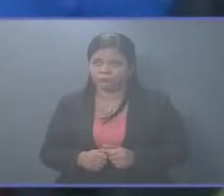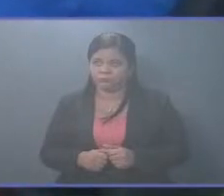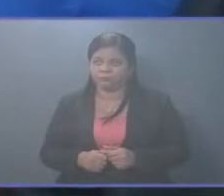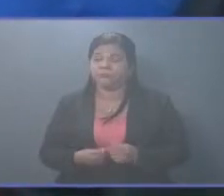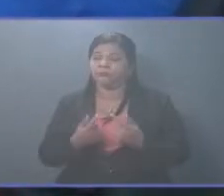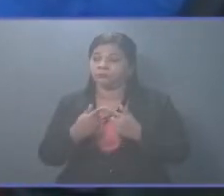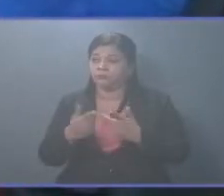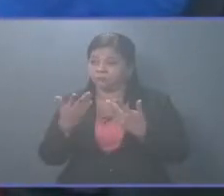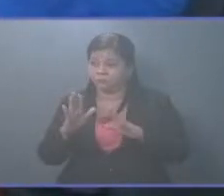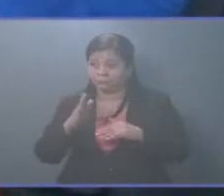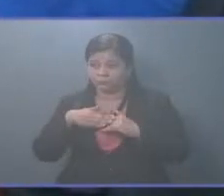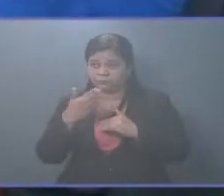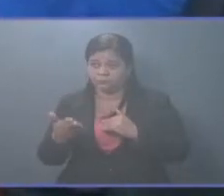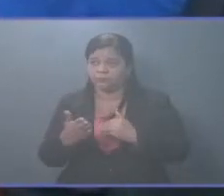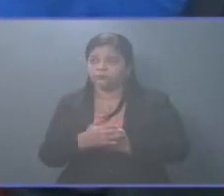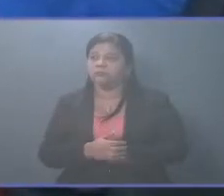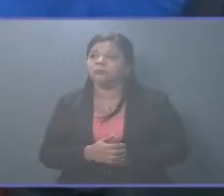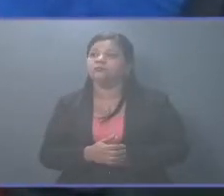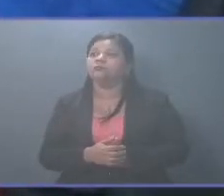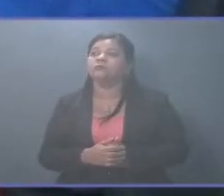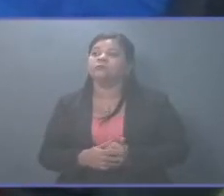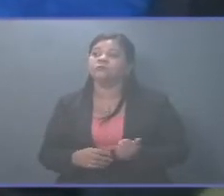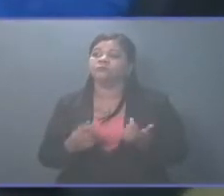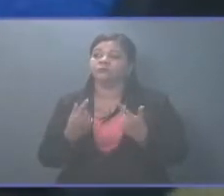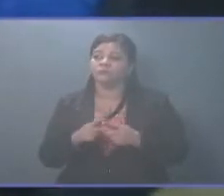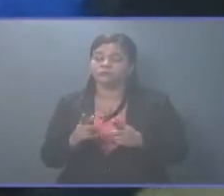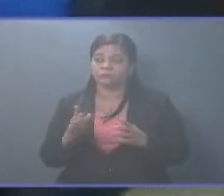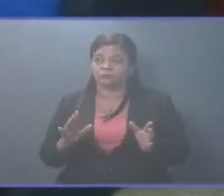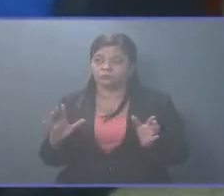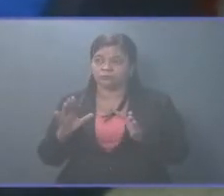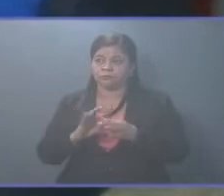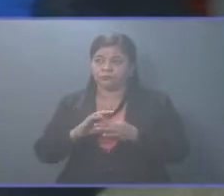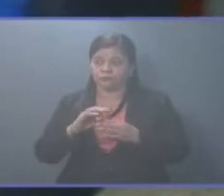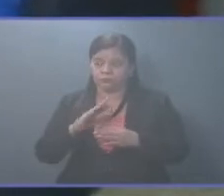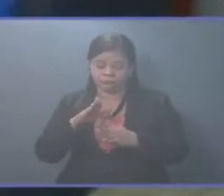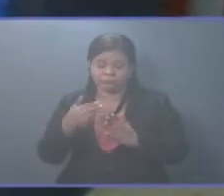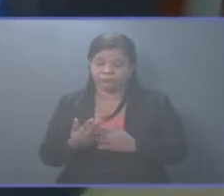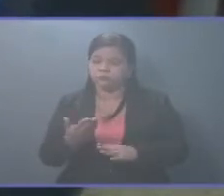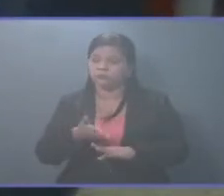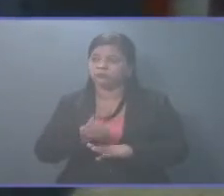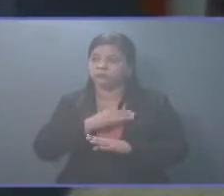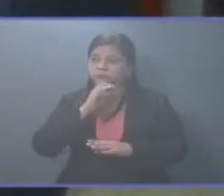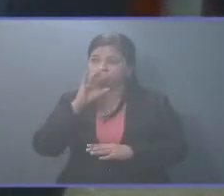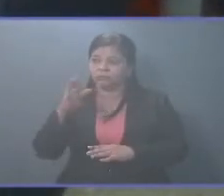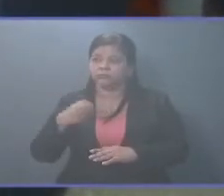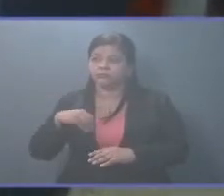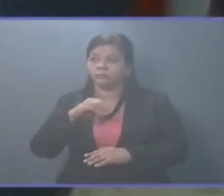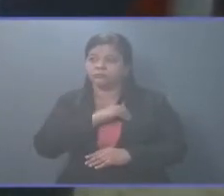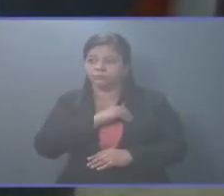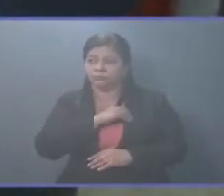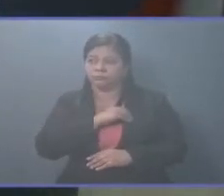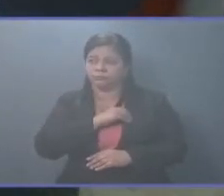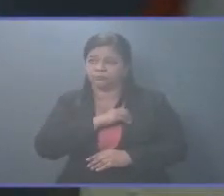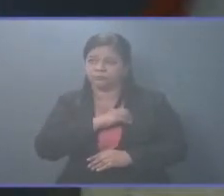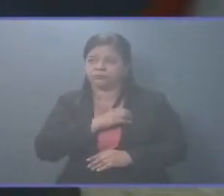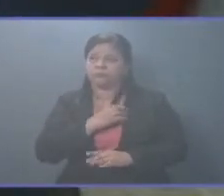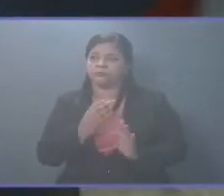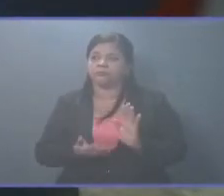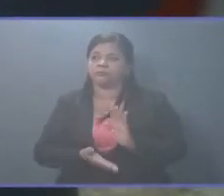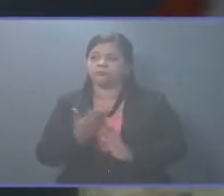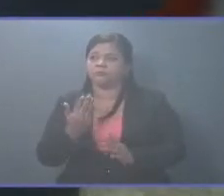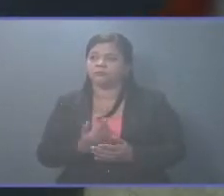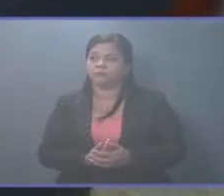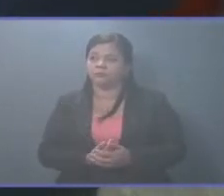y la primera parte que creo que preguntaba la doctora Rina Araujo se une con lo que pregunta el doctor. El problema del CAPI